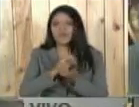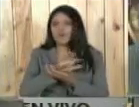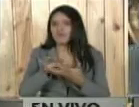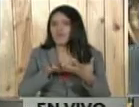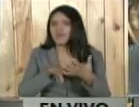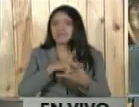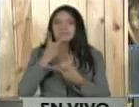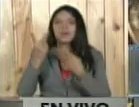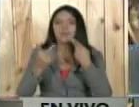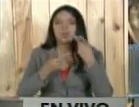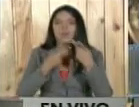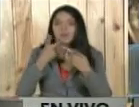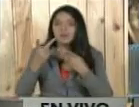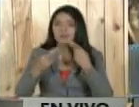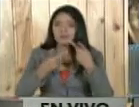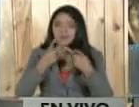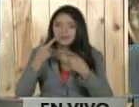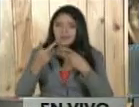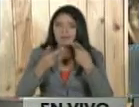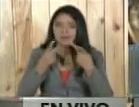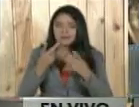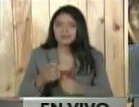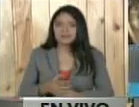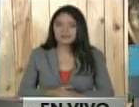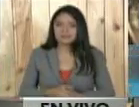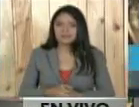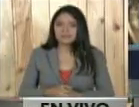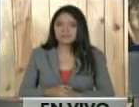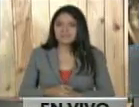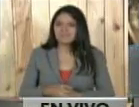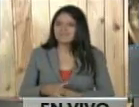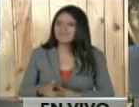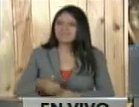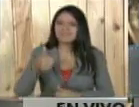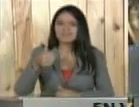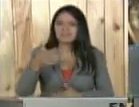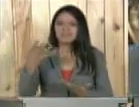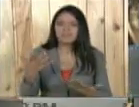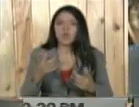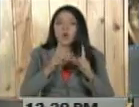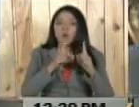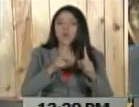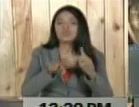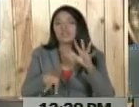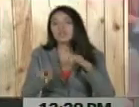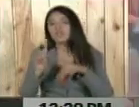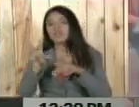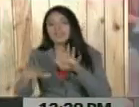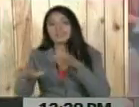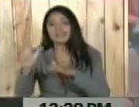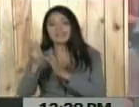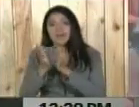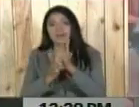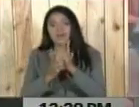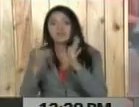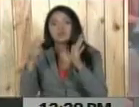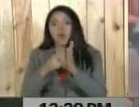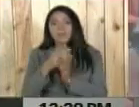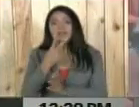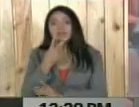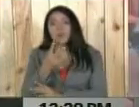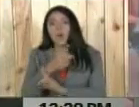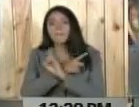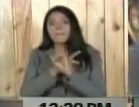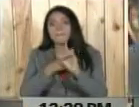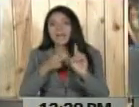política que tuvo como máximo pico el 11, 12 y 13 de abril del 2002, pero también que ha tenido